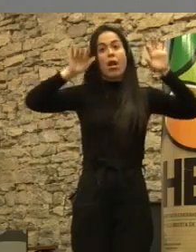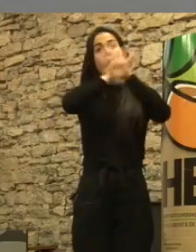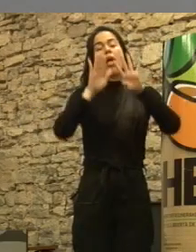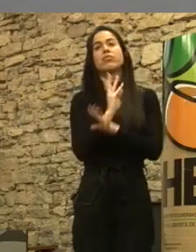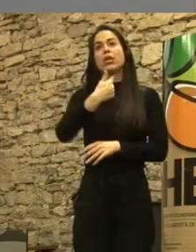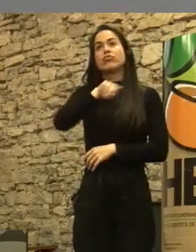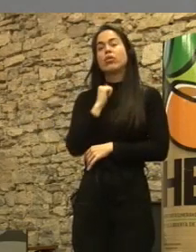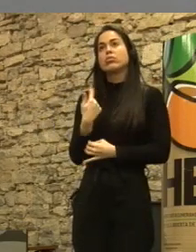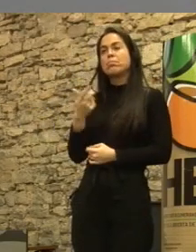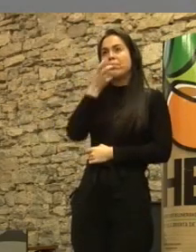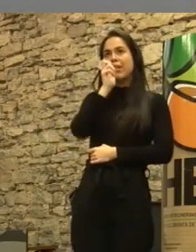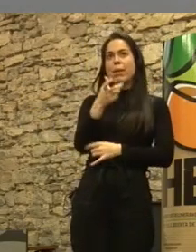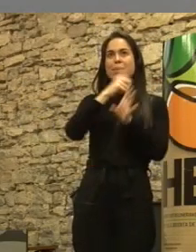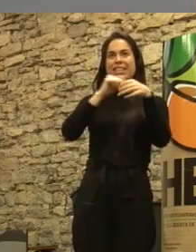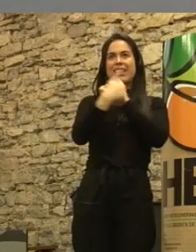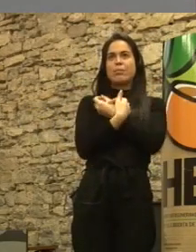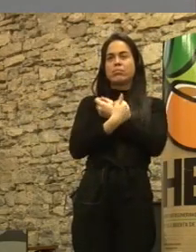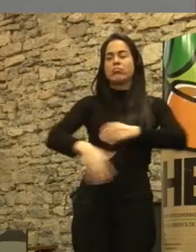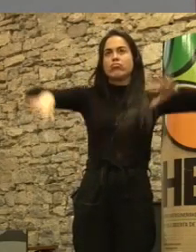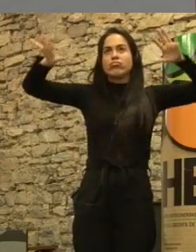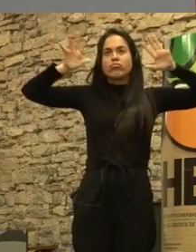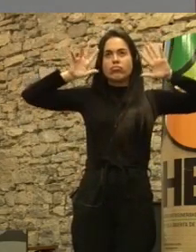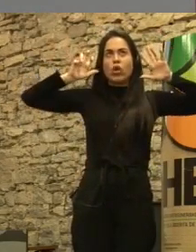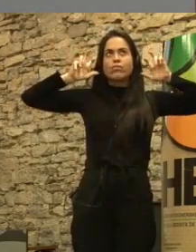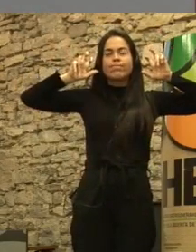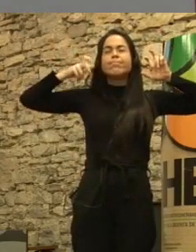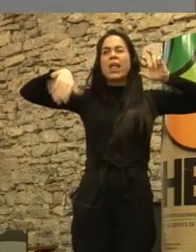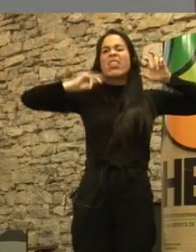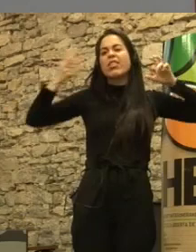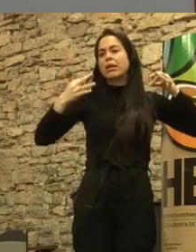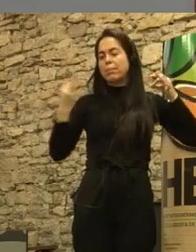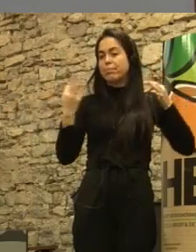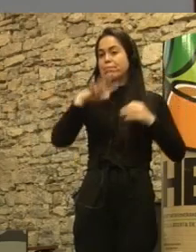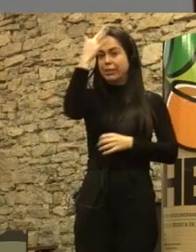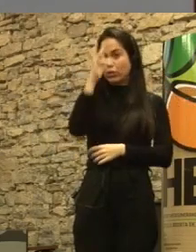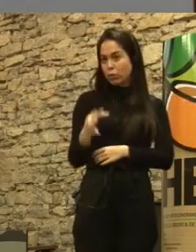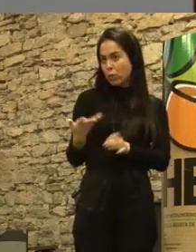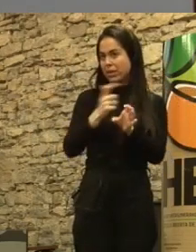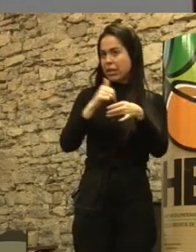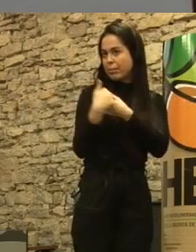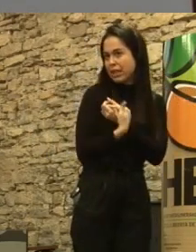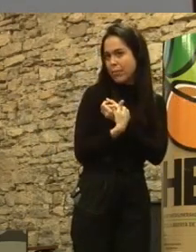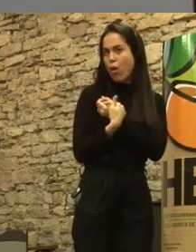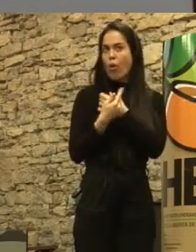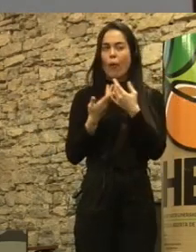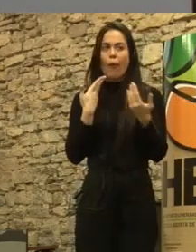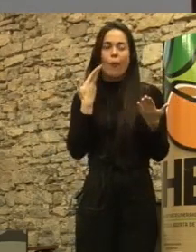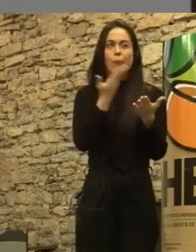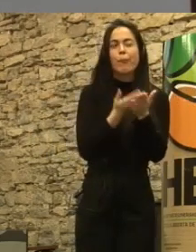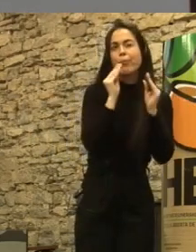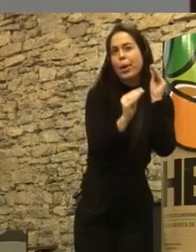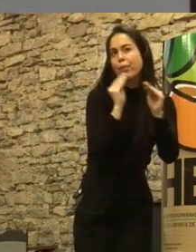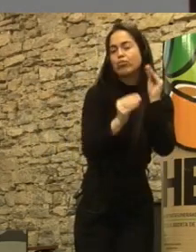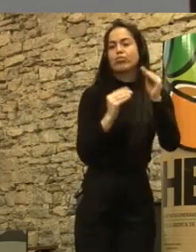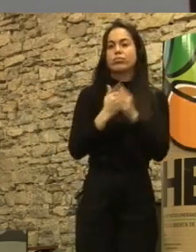escuchamos participación quizá todos pensamos, sí, en presupuestos participativos, en consultas, en algún tipo de prácticas muy concretas, pero para hacer política,